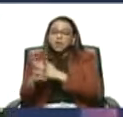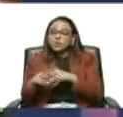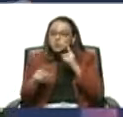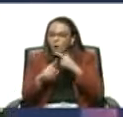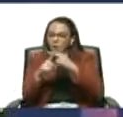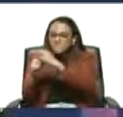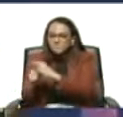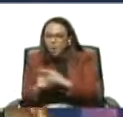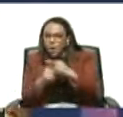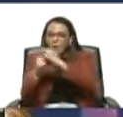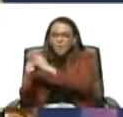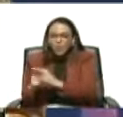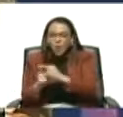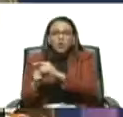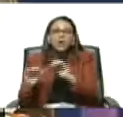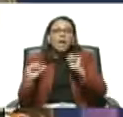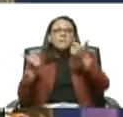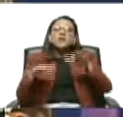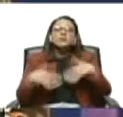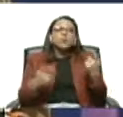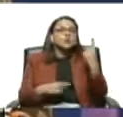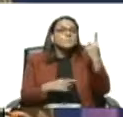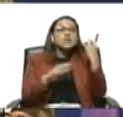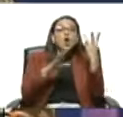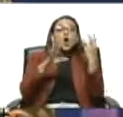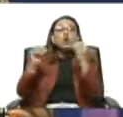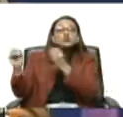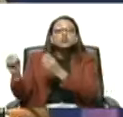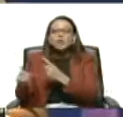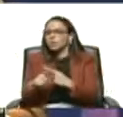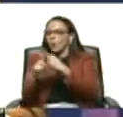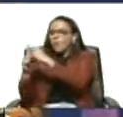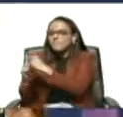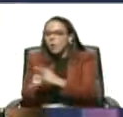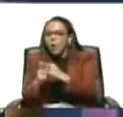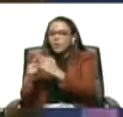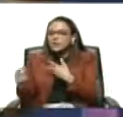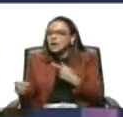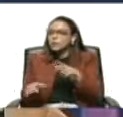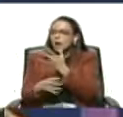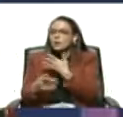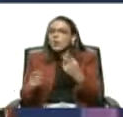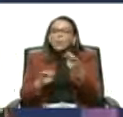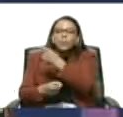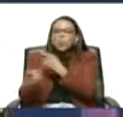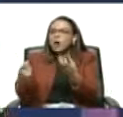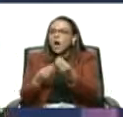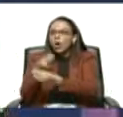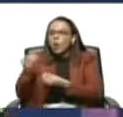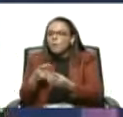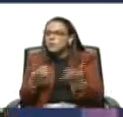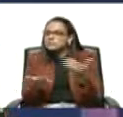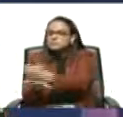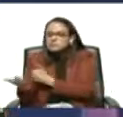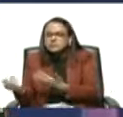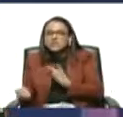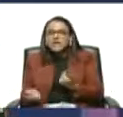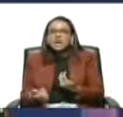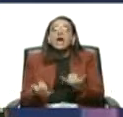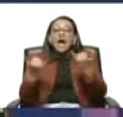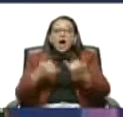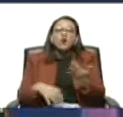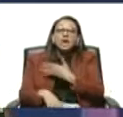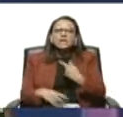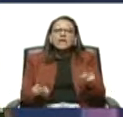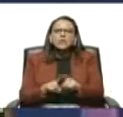1899 se confabularon en una sentencia fraudulenta y hoy pretenden validar un fraude y